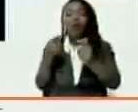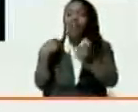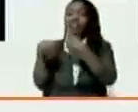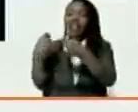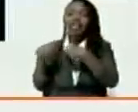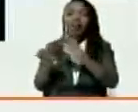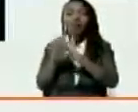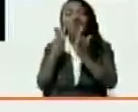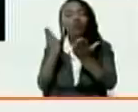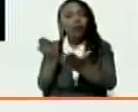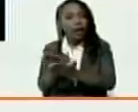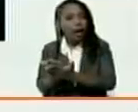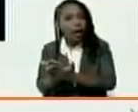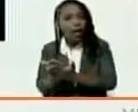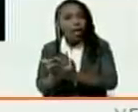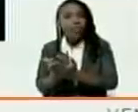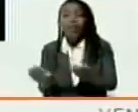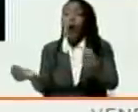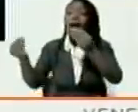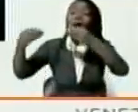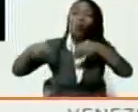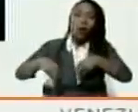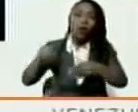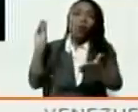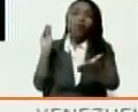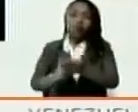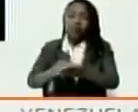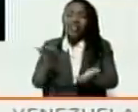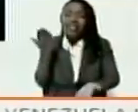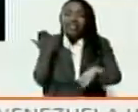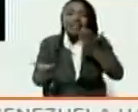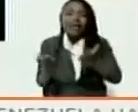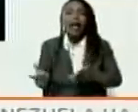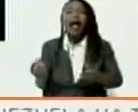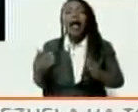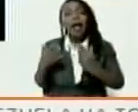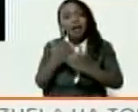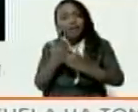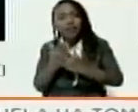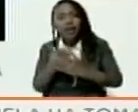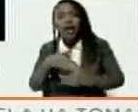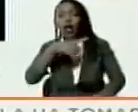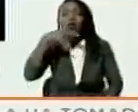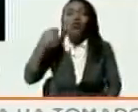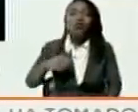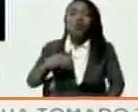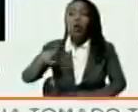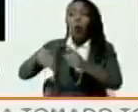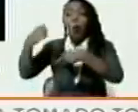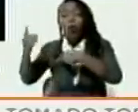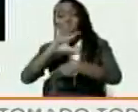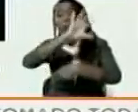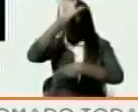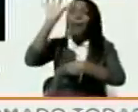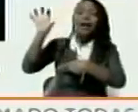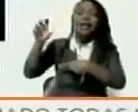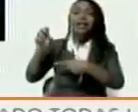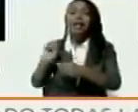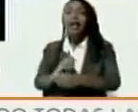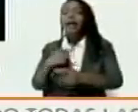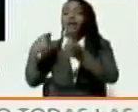mundo de los acuerdos estabilizadores entre la OPEP, Rusia y los demás países exportadores de